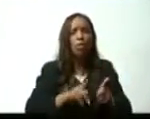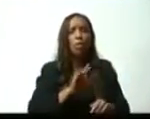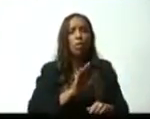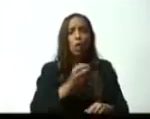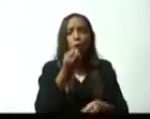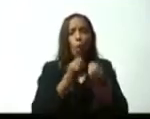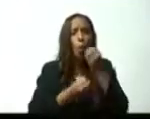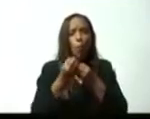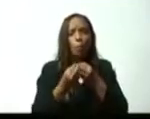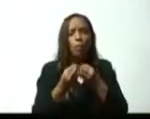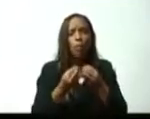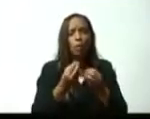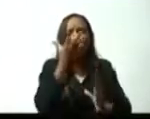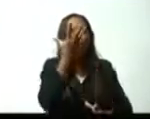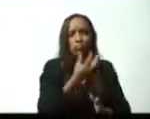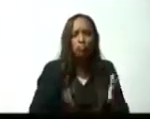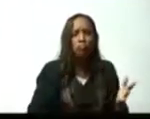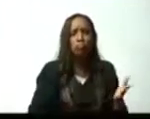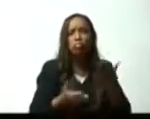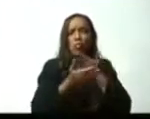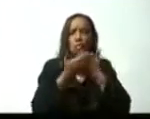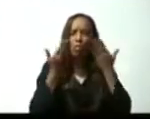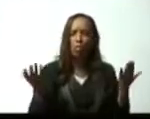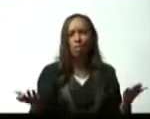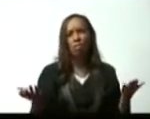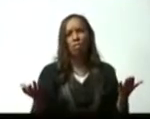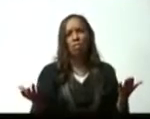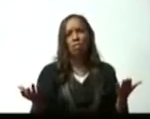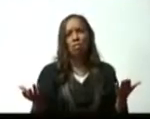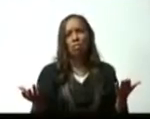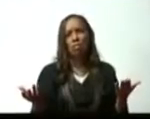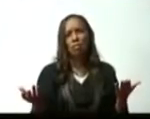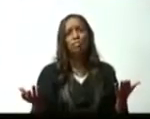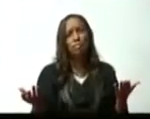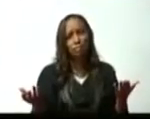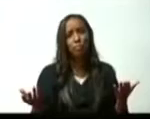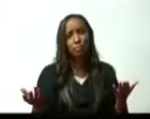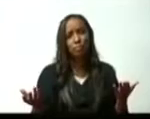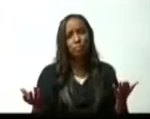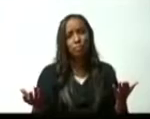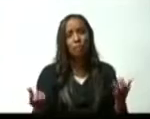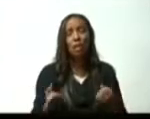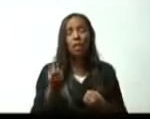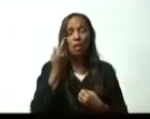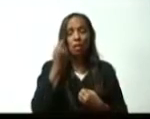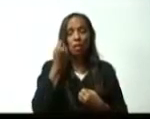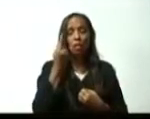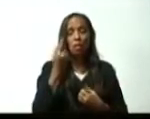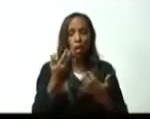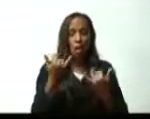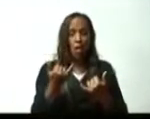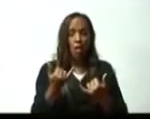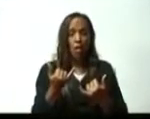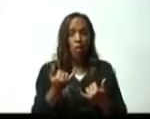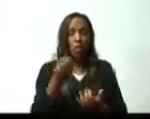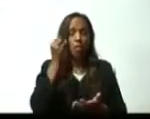sé que se va a aprobar en esta Cámara el estado de emergencia de 45 días para cada una de esas